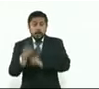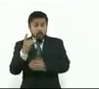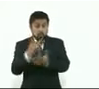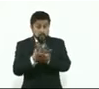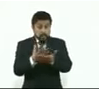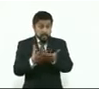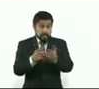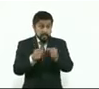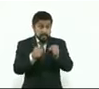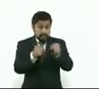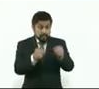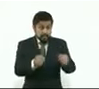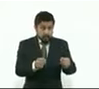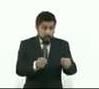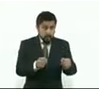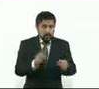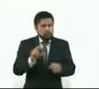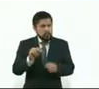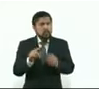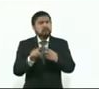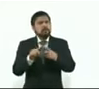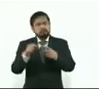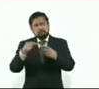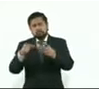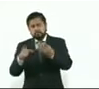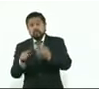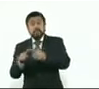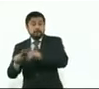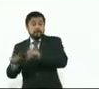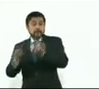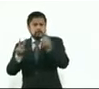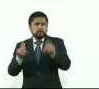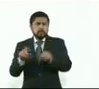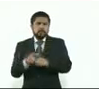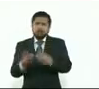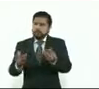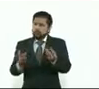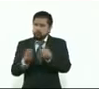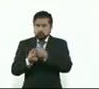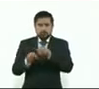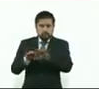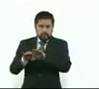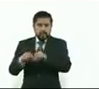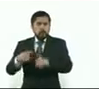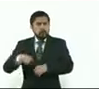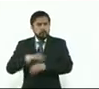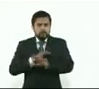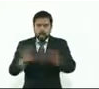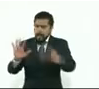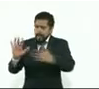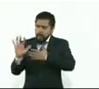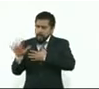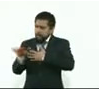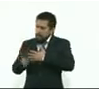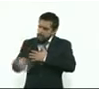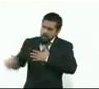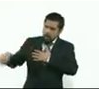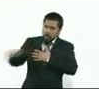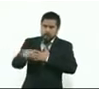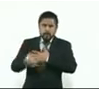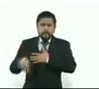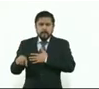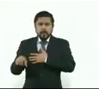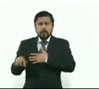temas. Nos hemos comprometido con los habitantes de San Gregorio y